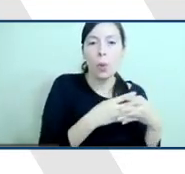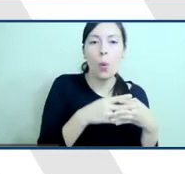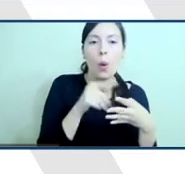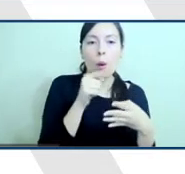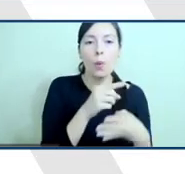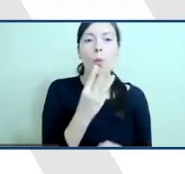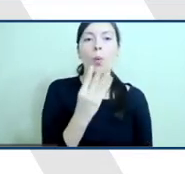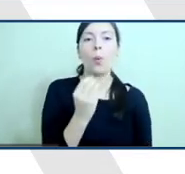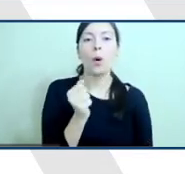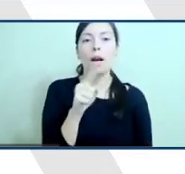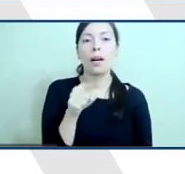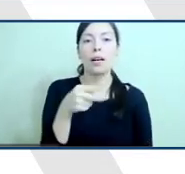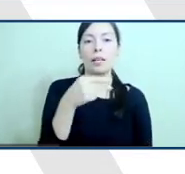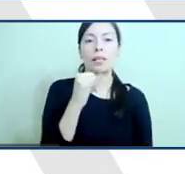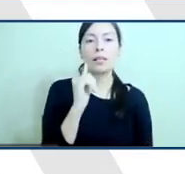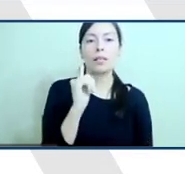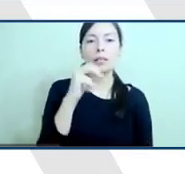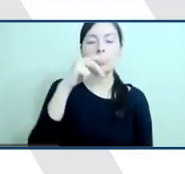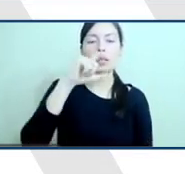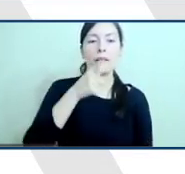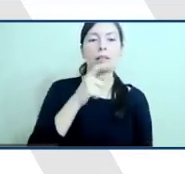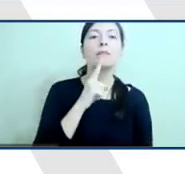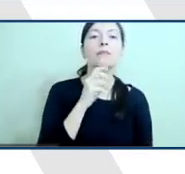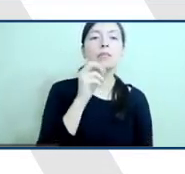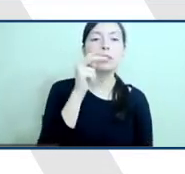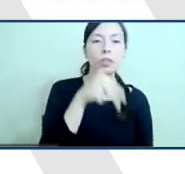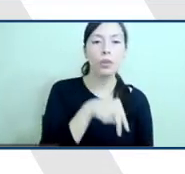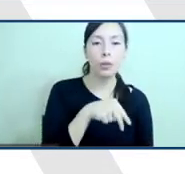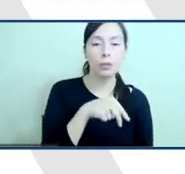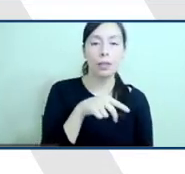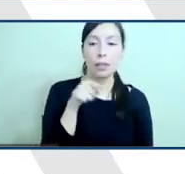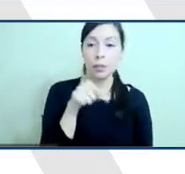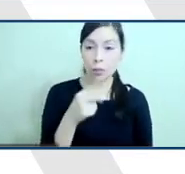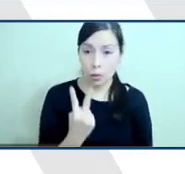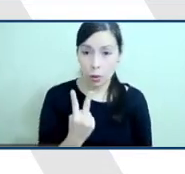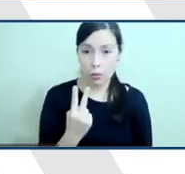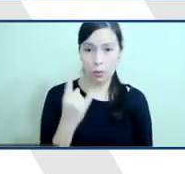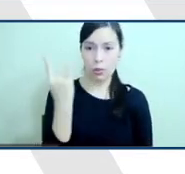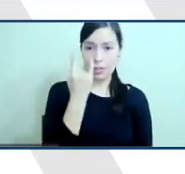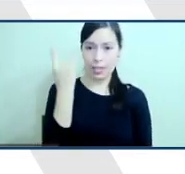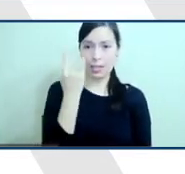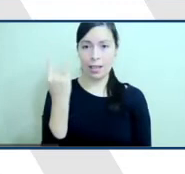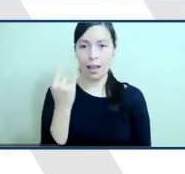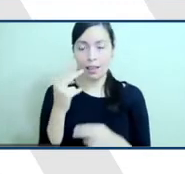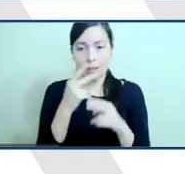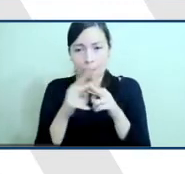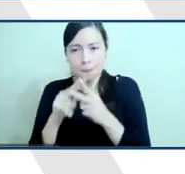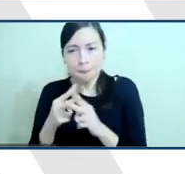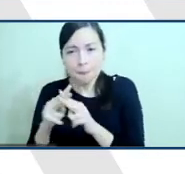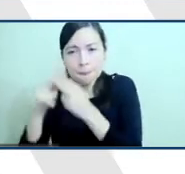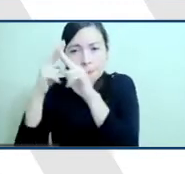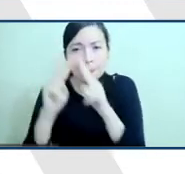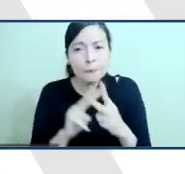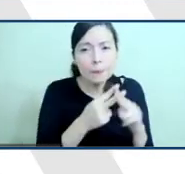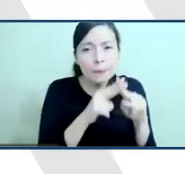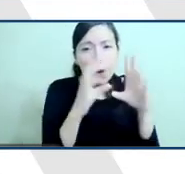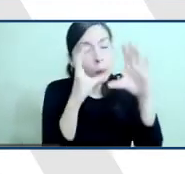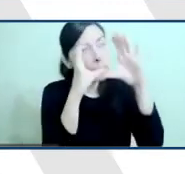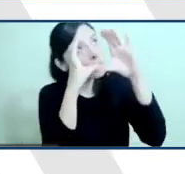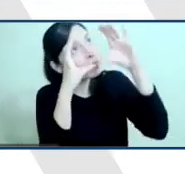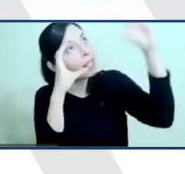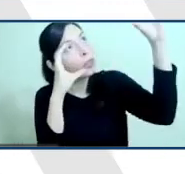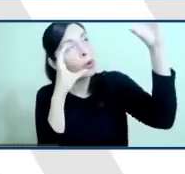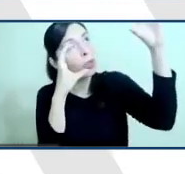Y supo del interés de dos universidades, la de Chicago y Texas, de instalar un observatorio en el hemisferio sur. Ellos tenían interés de instalarse